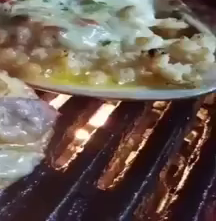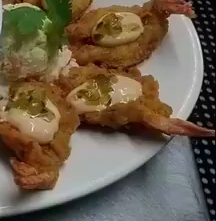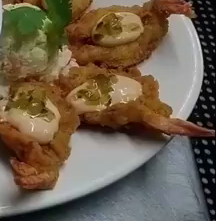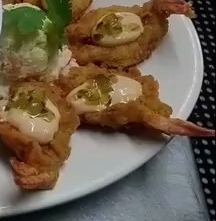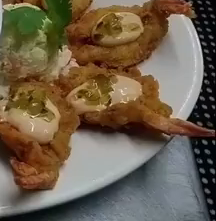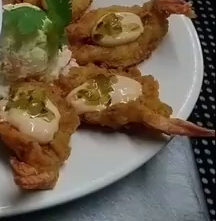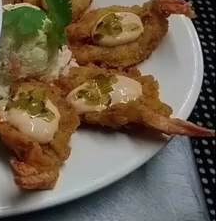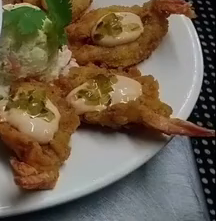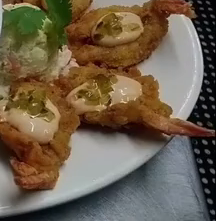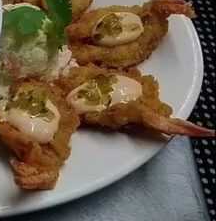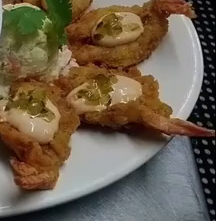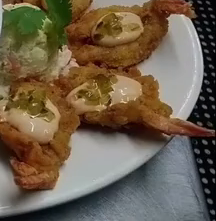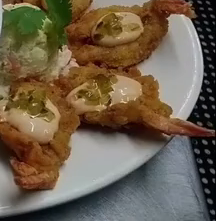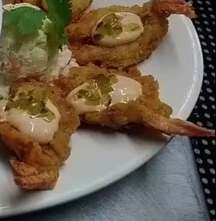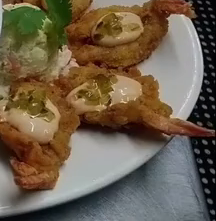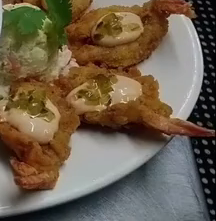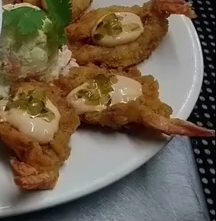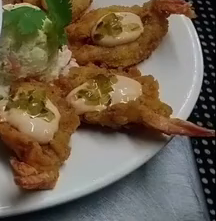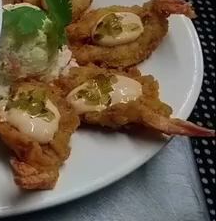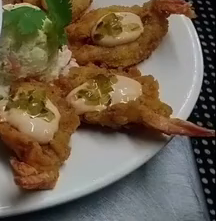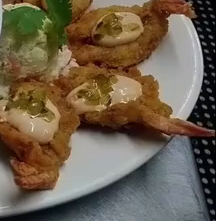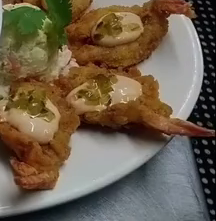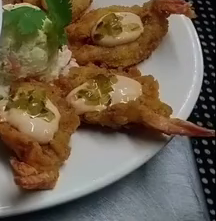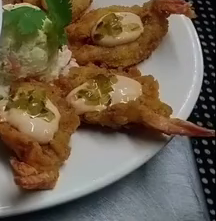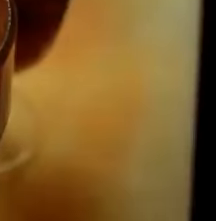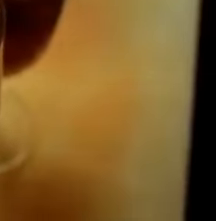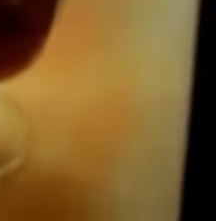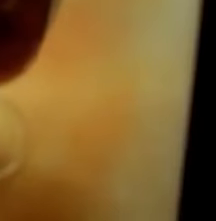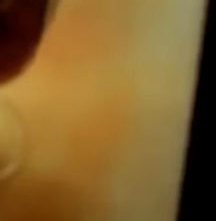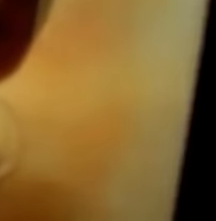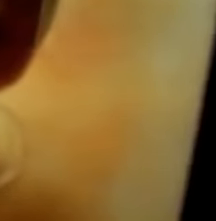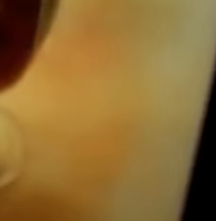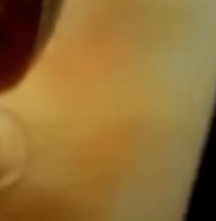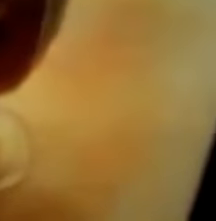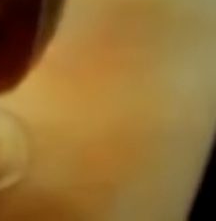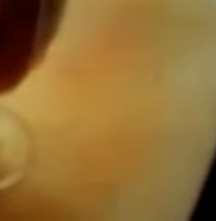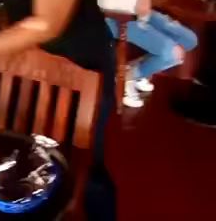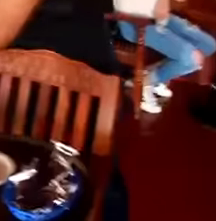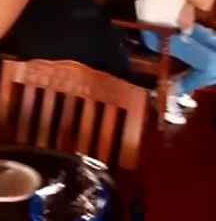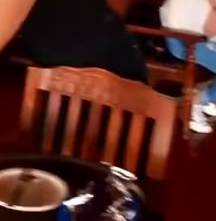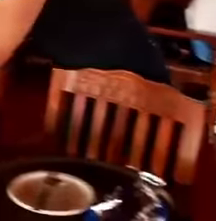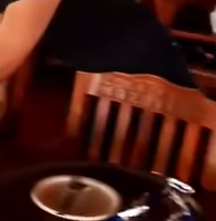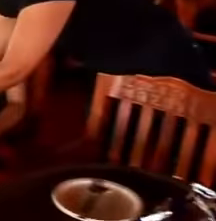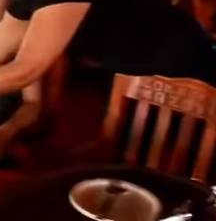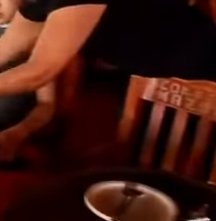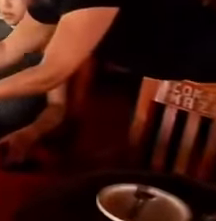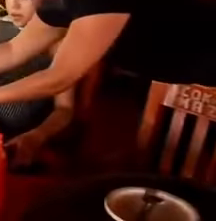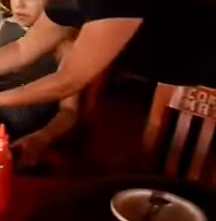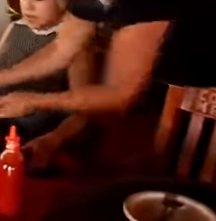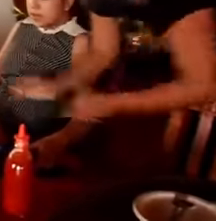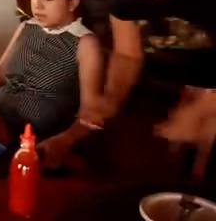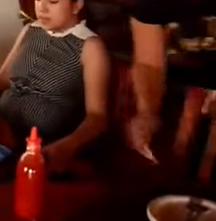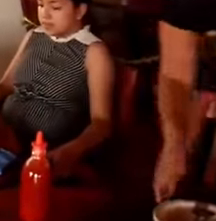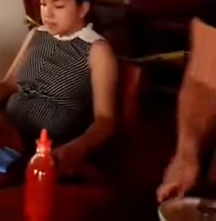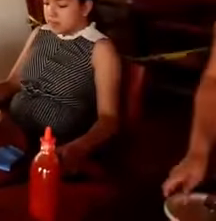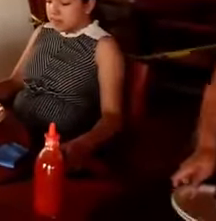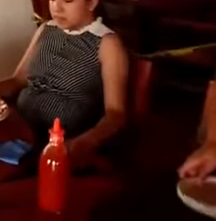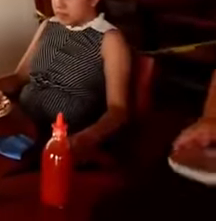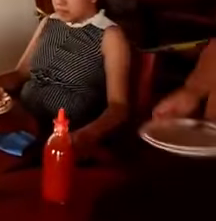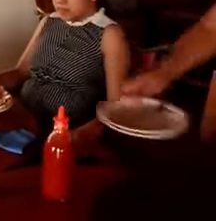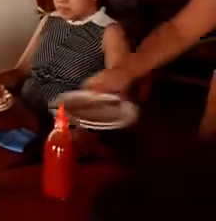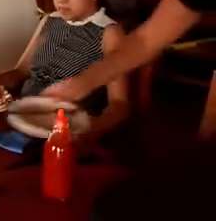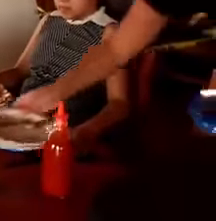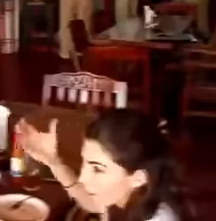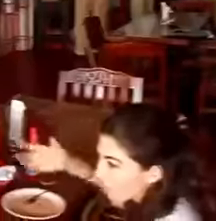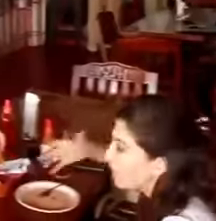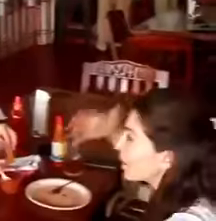gratinada, caldito siete mares, callo de hacha, ceviche y cócteles. Estamos ubicados en calle 10 y Miramar. Lo del mar